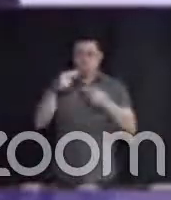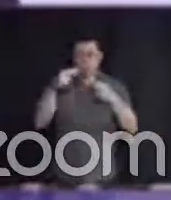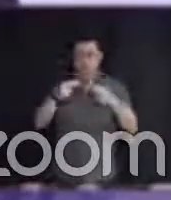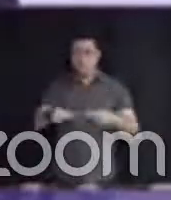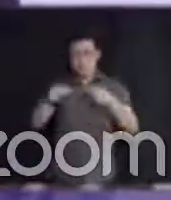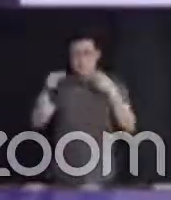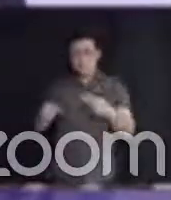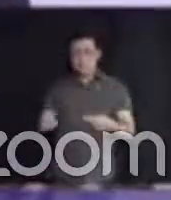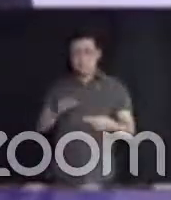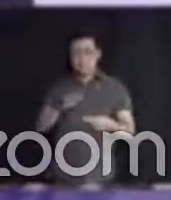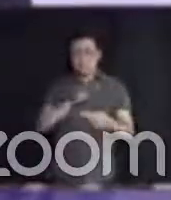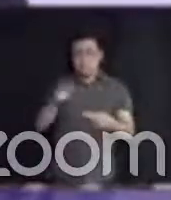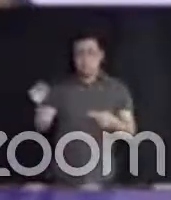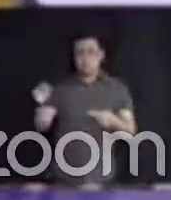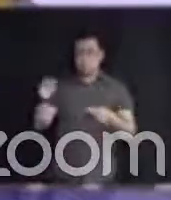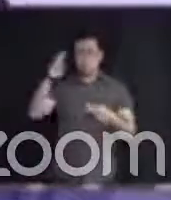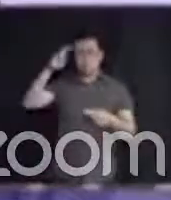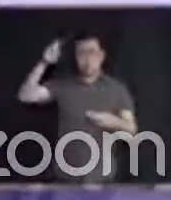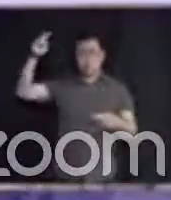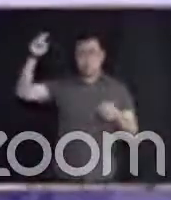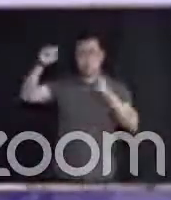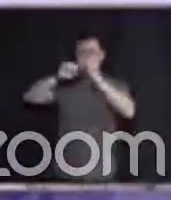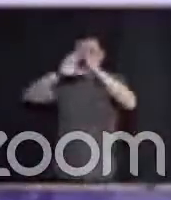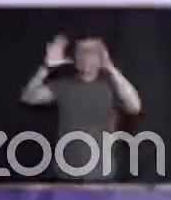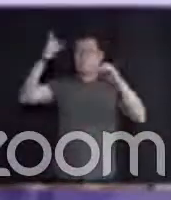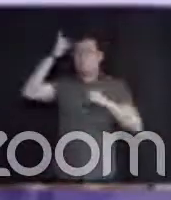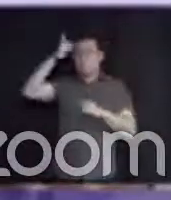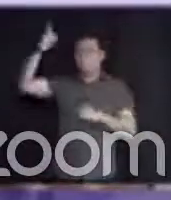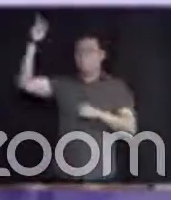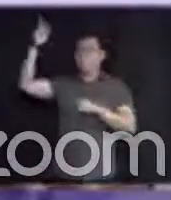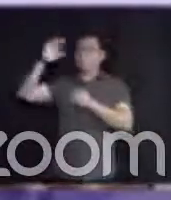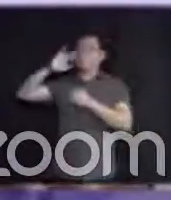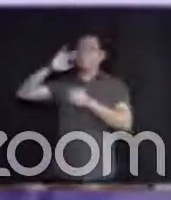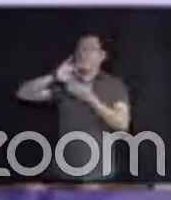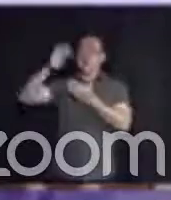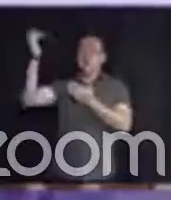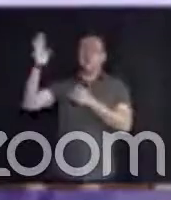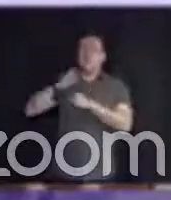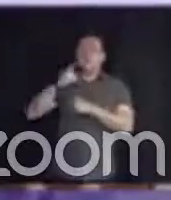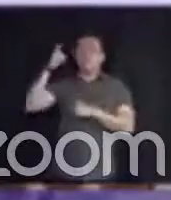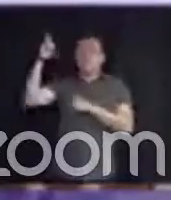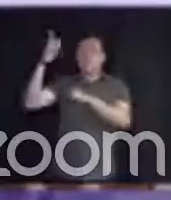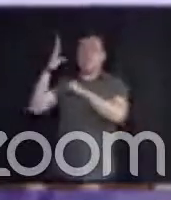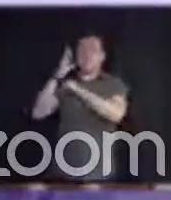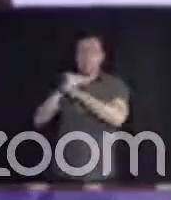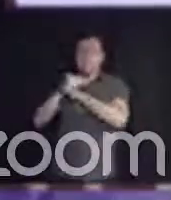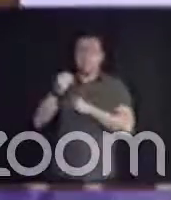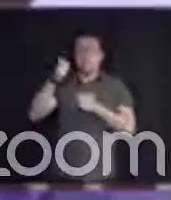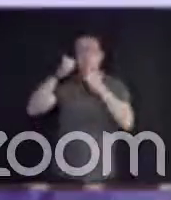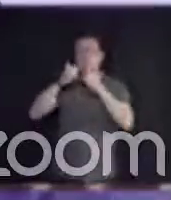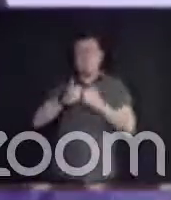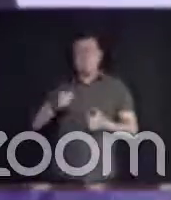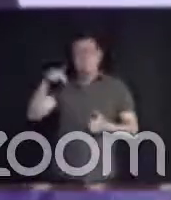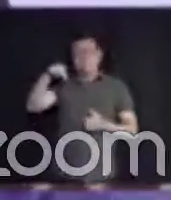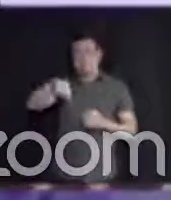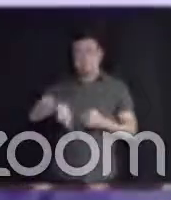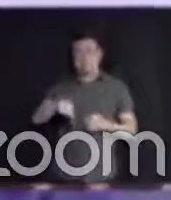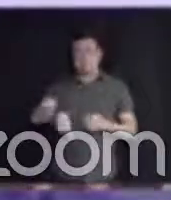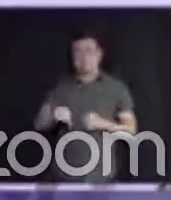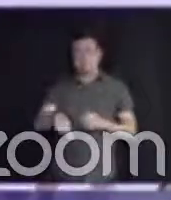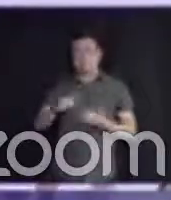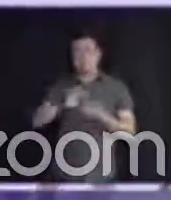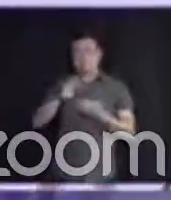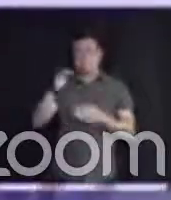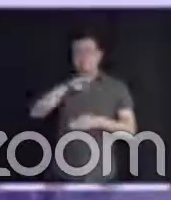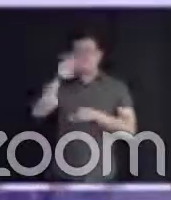crea sueños, y yo le doy muchas gracias a Dios porque Él me ha permitido estar donde yo estoy el día de